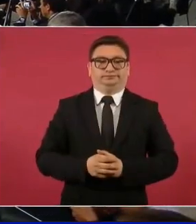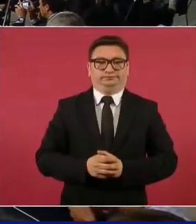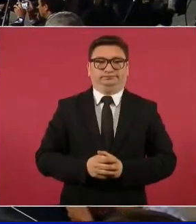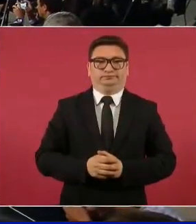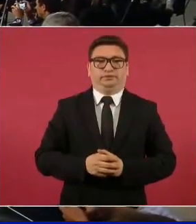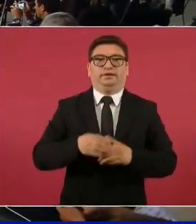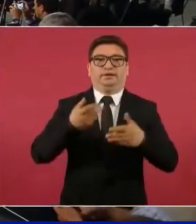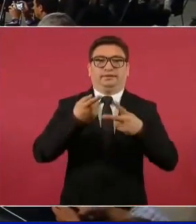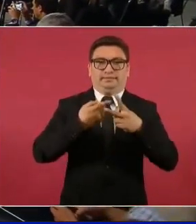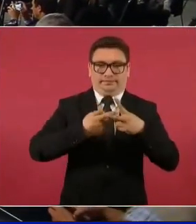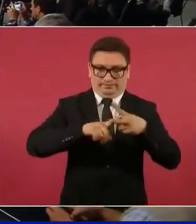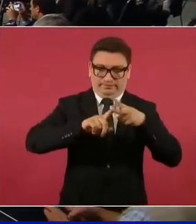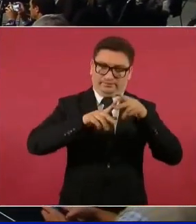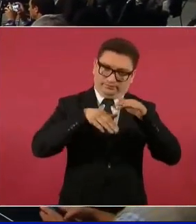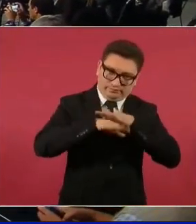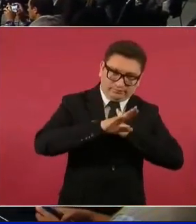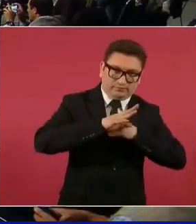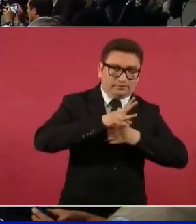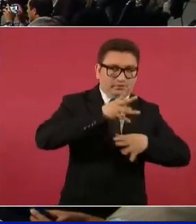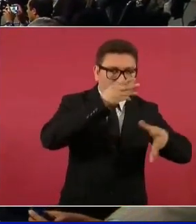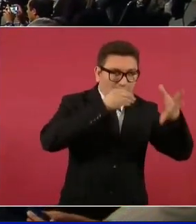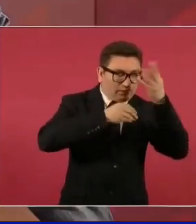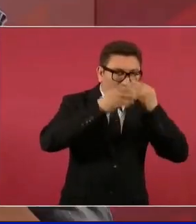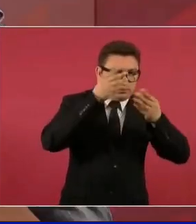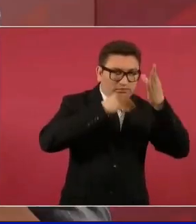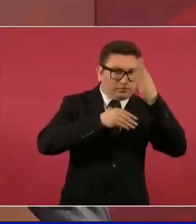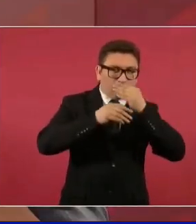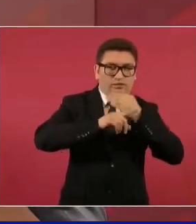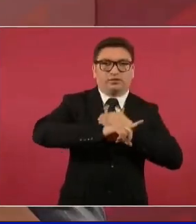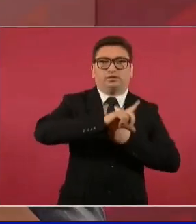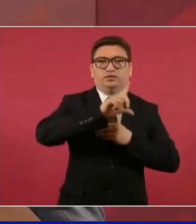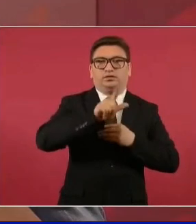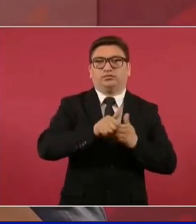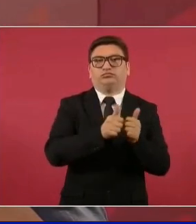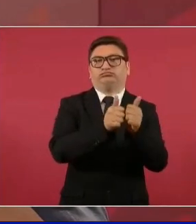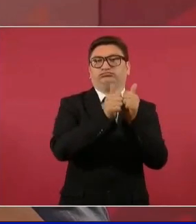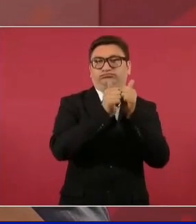Entran como aprendices y ahí se quedan a trabajar.